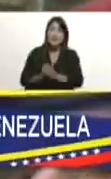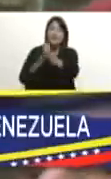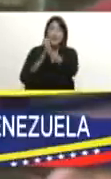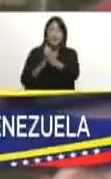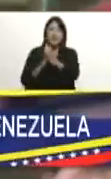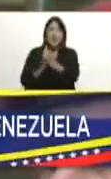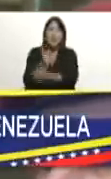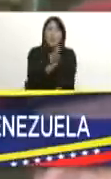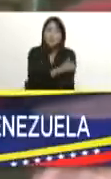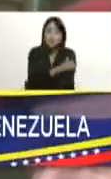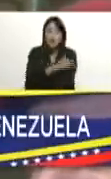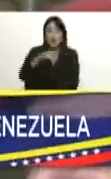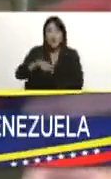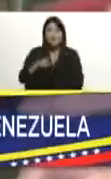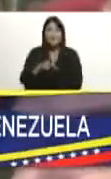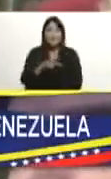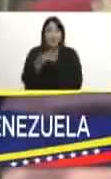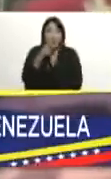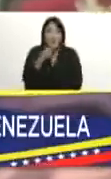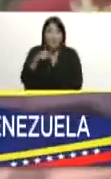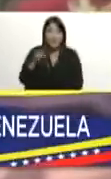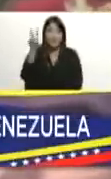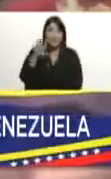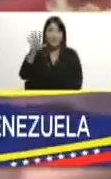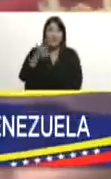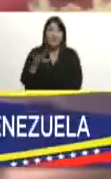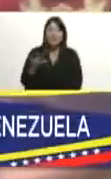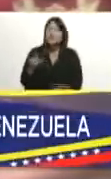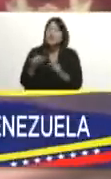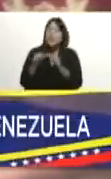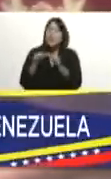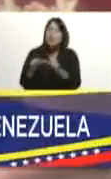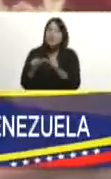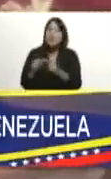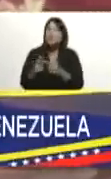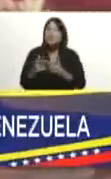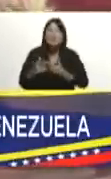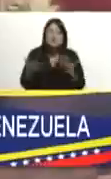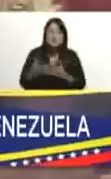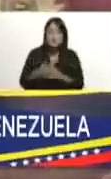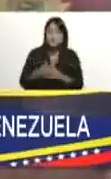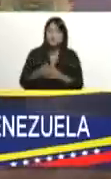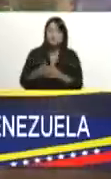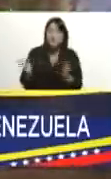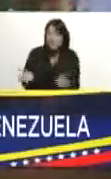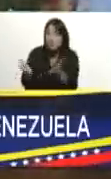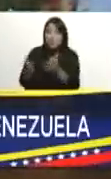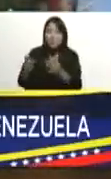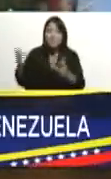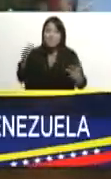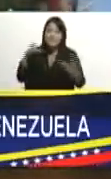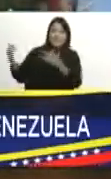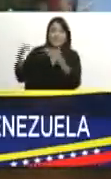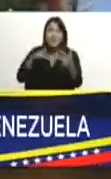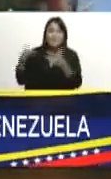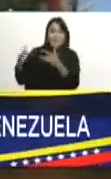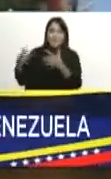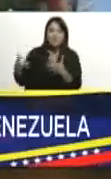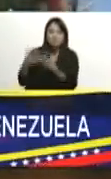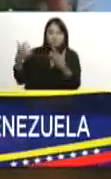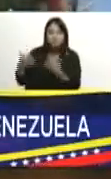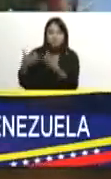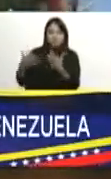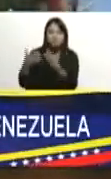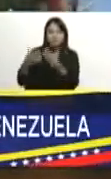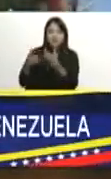el escenario político nacional continúan auspiciando este tipo de medidas ilegítimas,